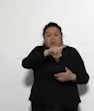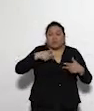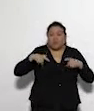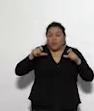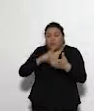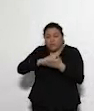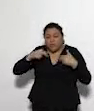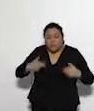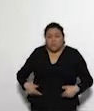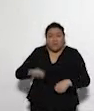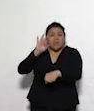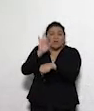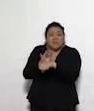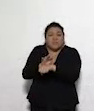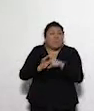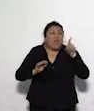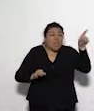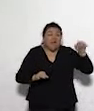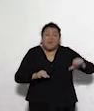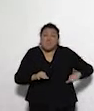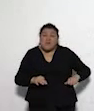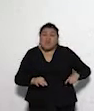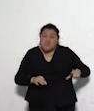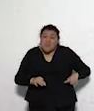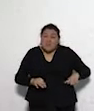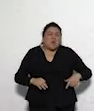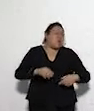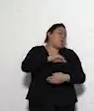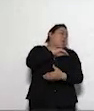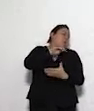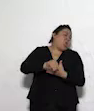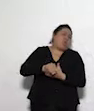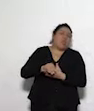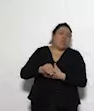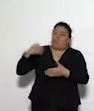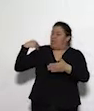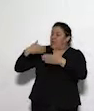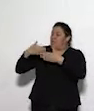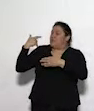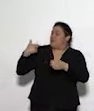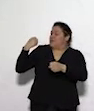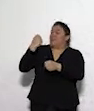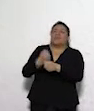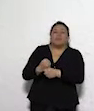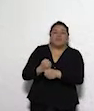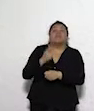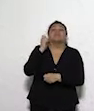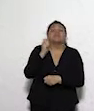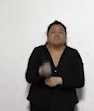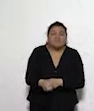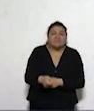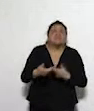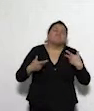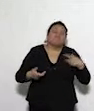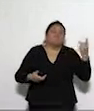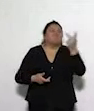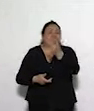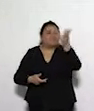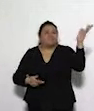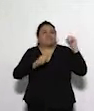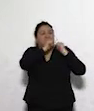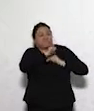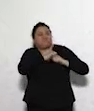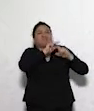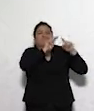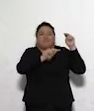de sus derechos humanos. A casi 7 años de distancia, la realidad ha puesto en evidencia que las acciones emprendidas desde los